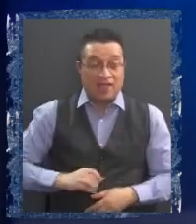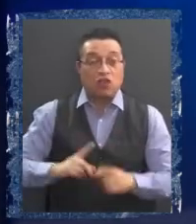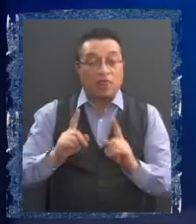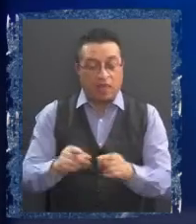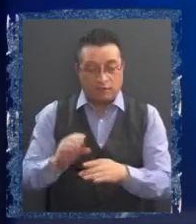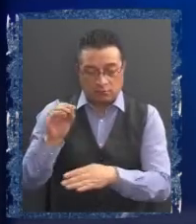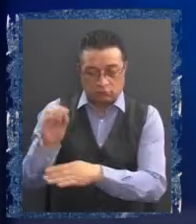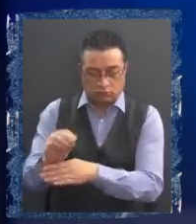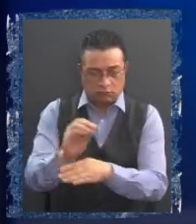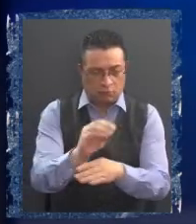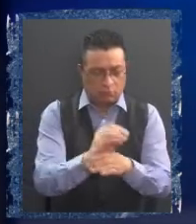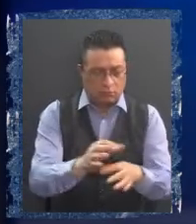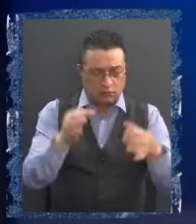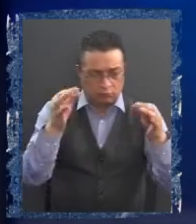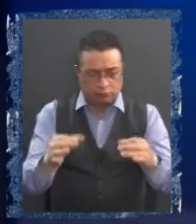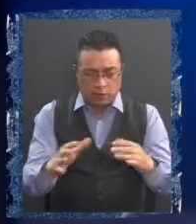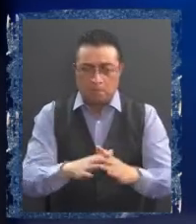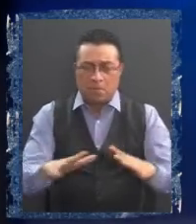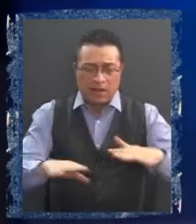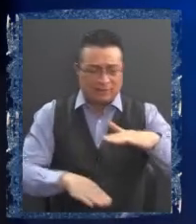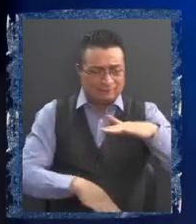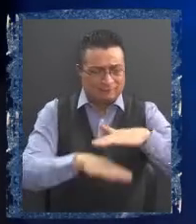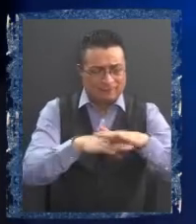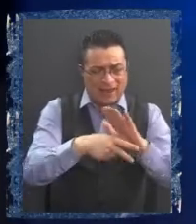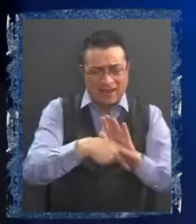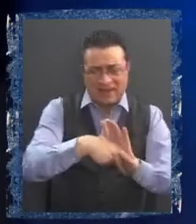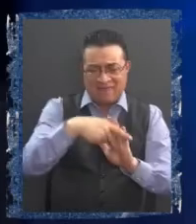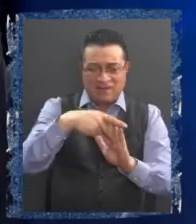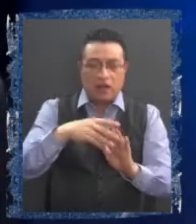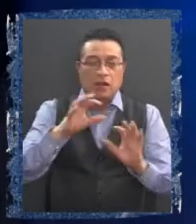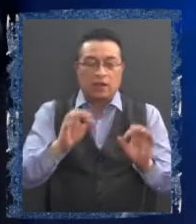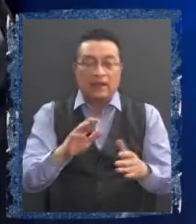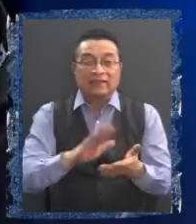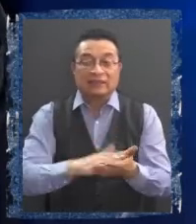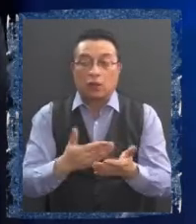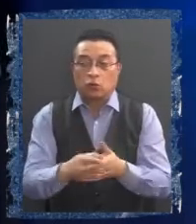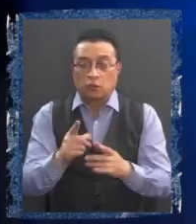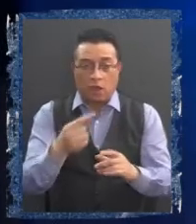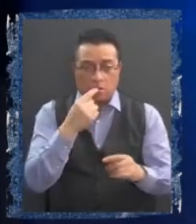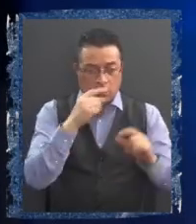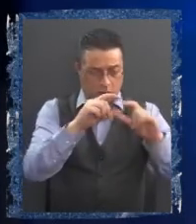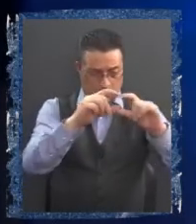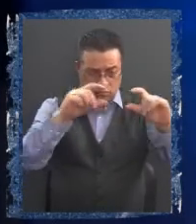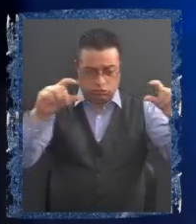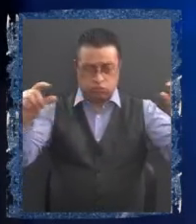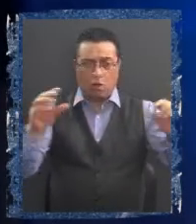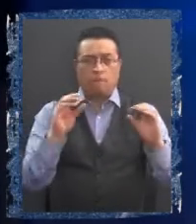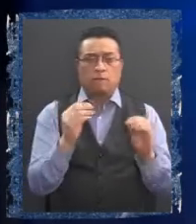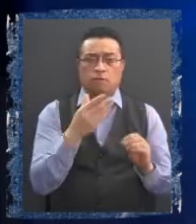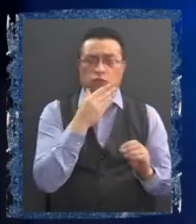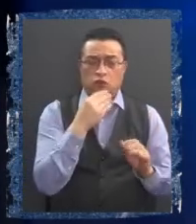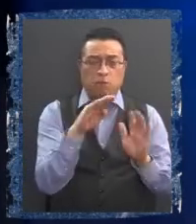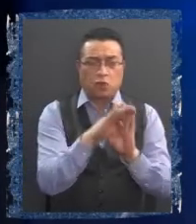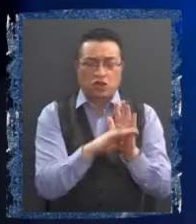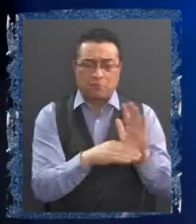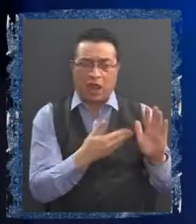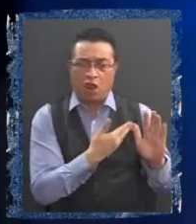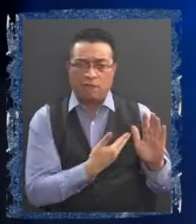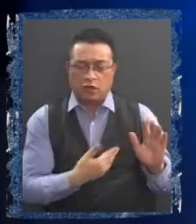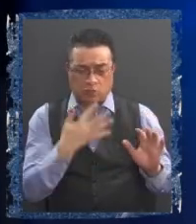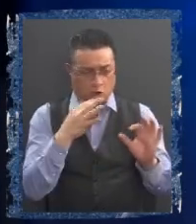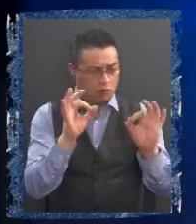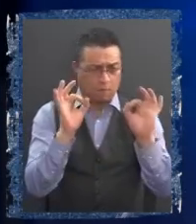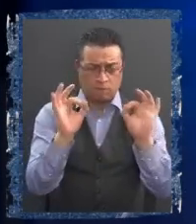condiciones necesarias para alcanzar el más alto nivel posible de salud. Esa frase está perfecta para un programa de gobierno. Esa frase está maravillosa